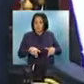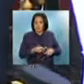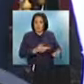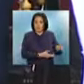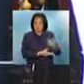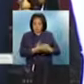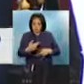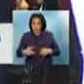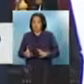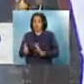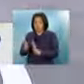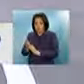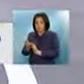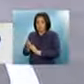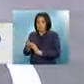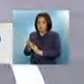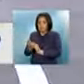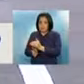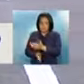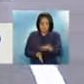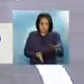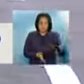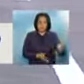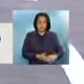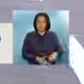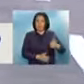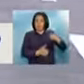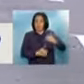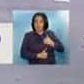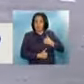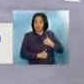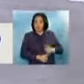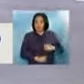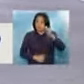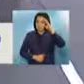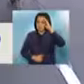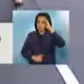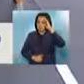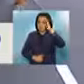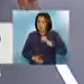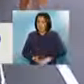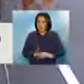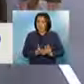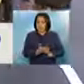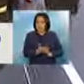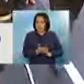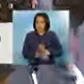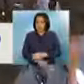regreso aplaudió el paso de nuestros miembros de las Fuerzas Armadas y policiales.